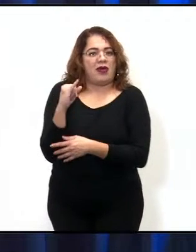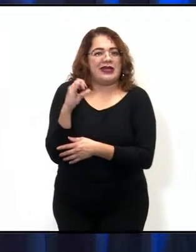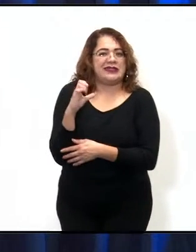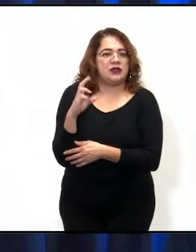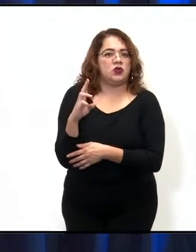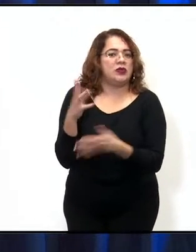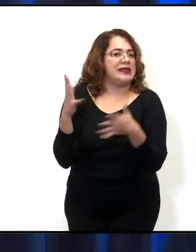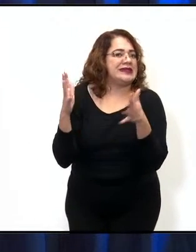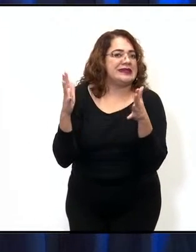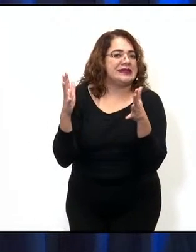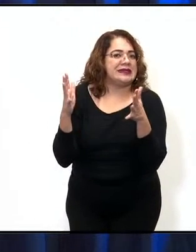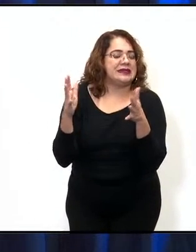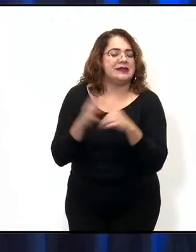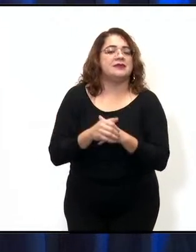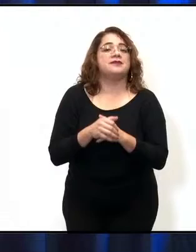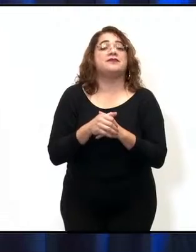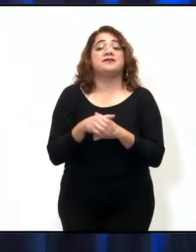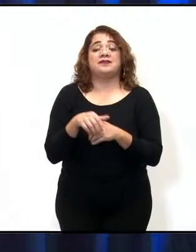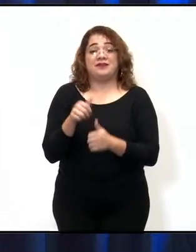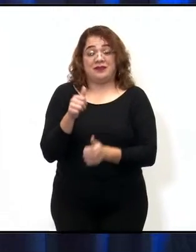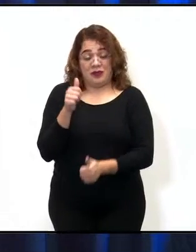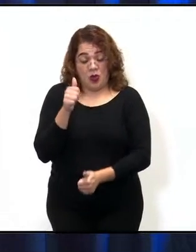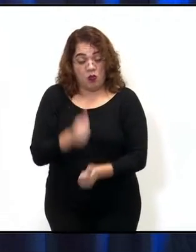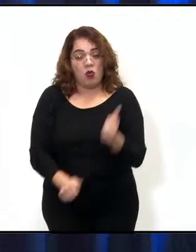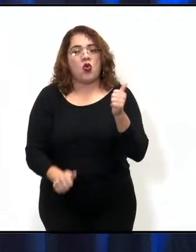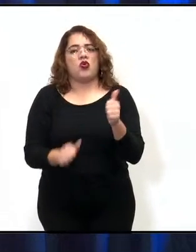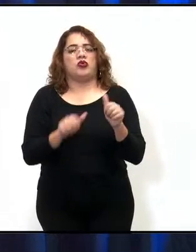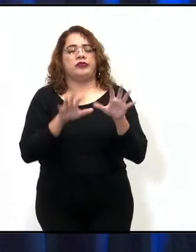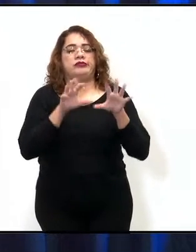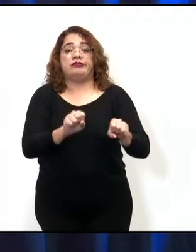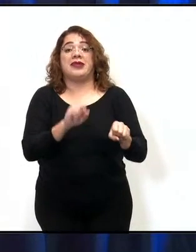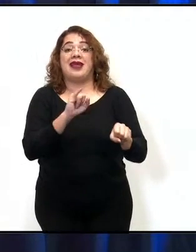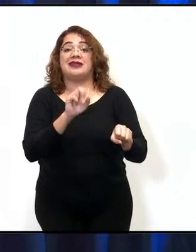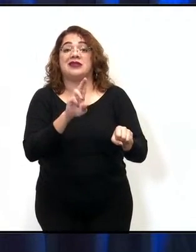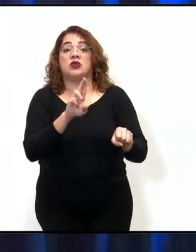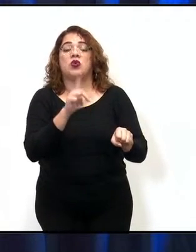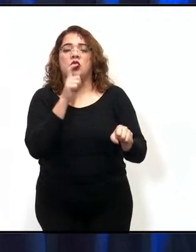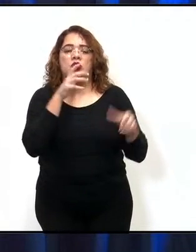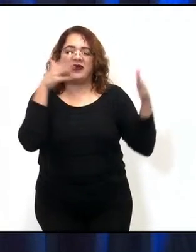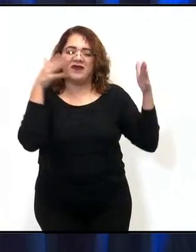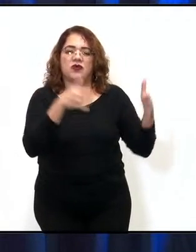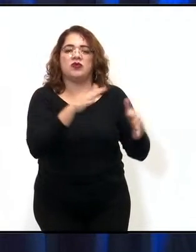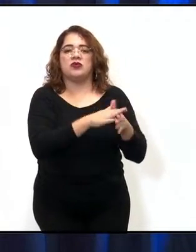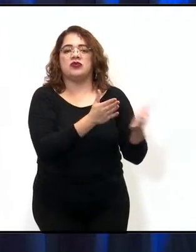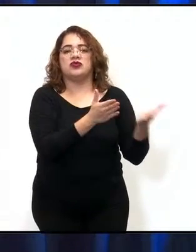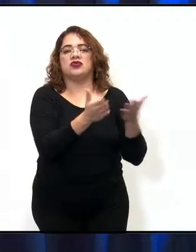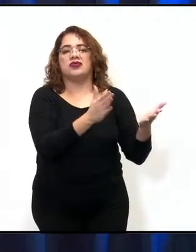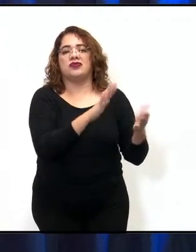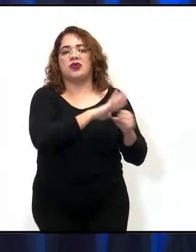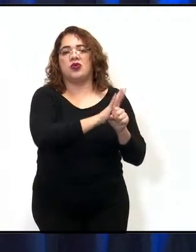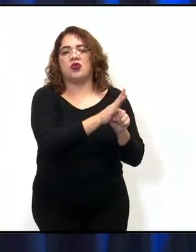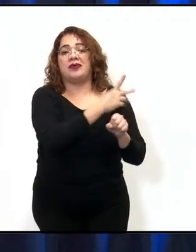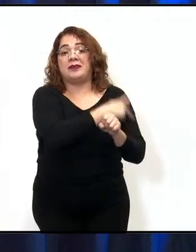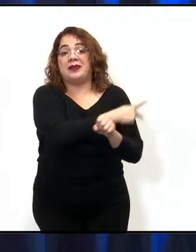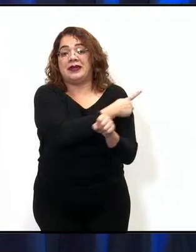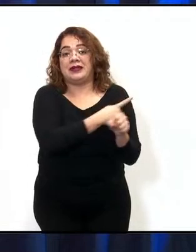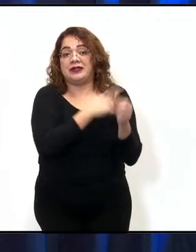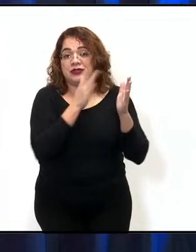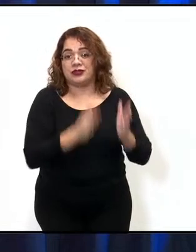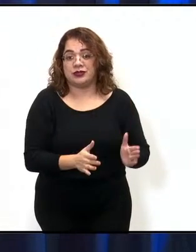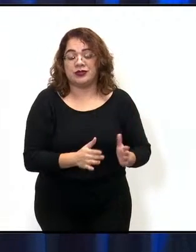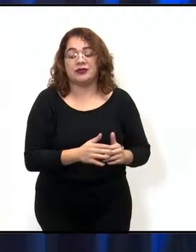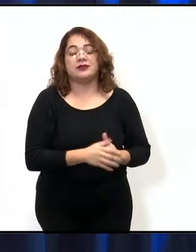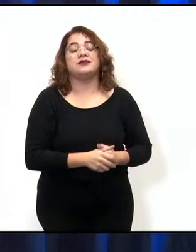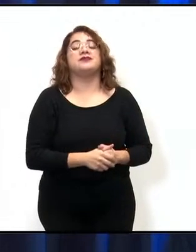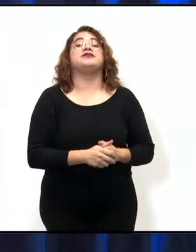son pacientes con COVID. Así es que también tomen en cuenta que todos los servicios que normalmente se